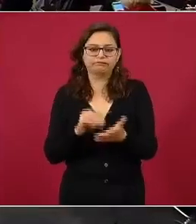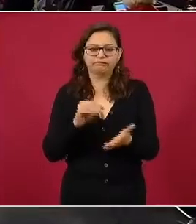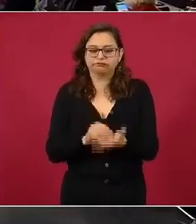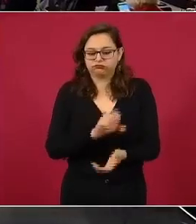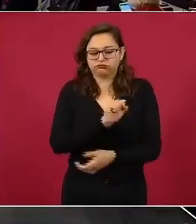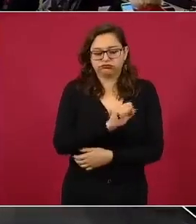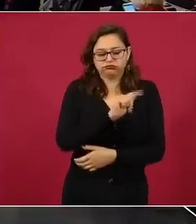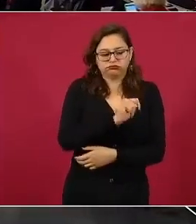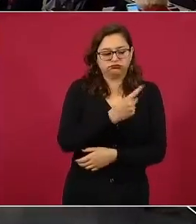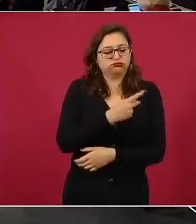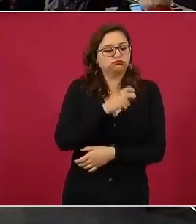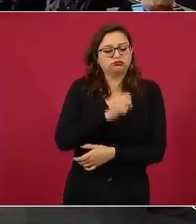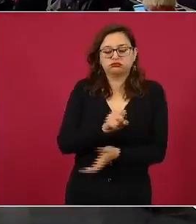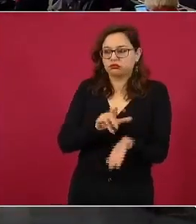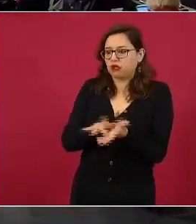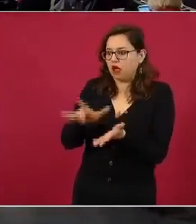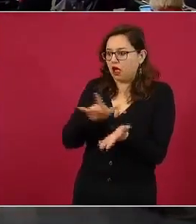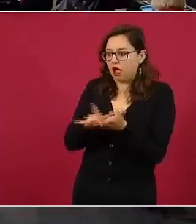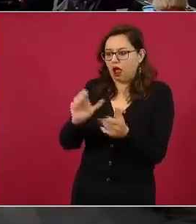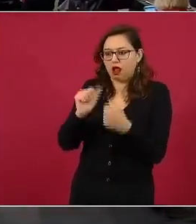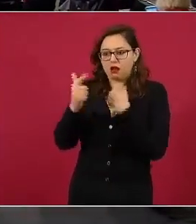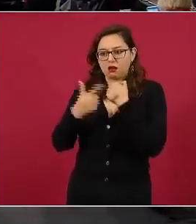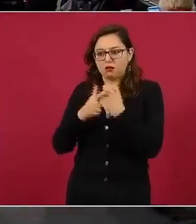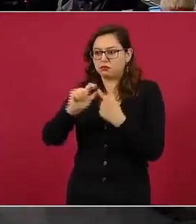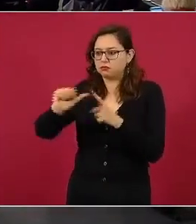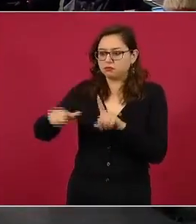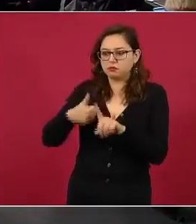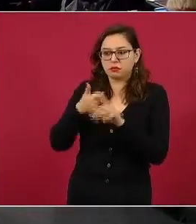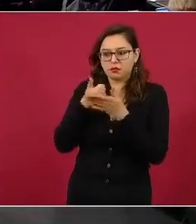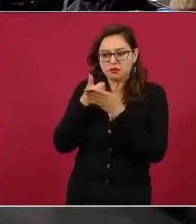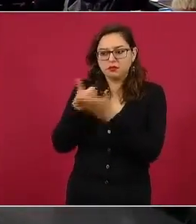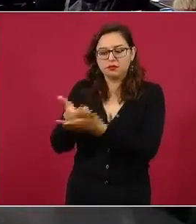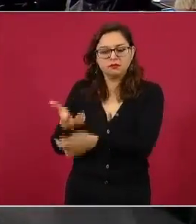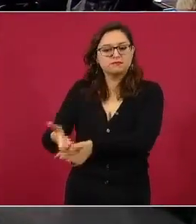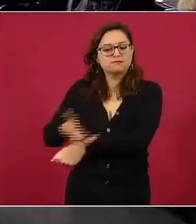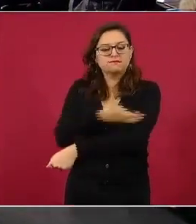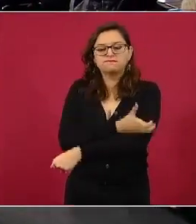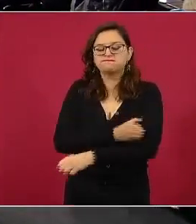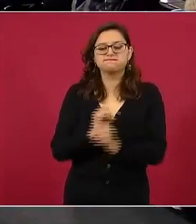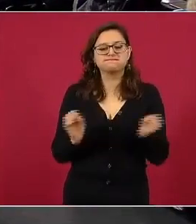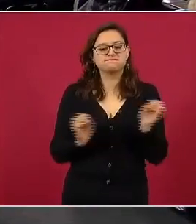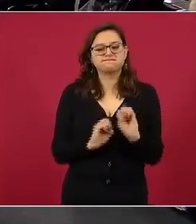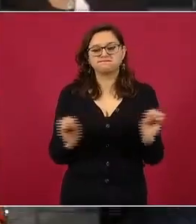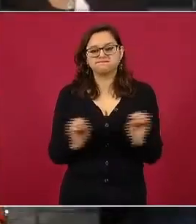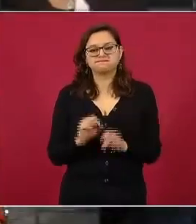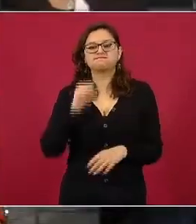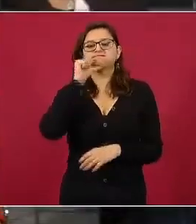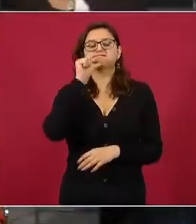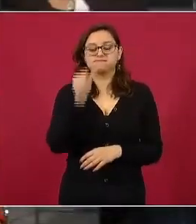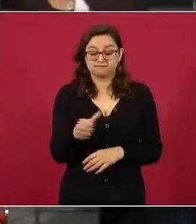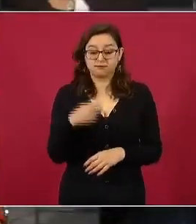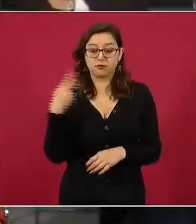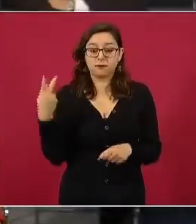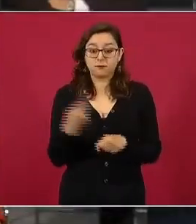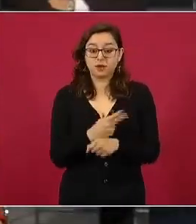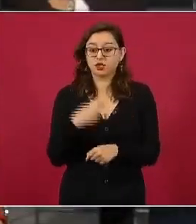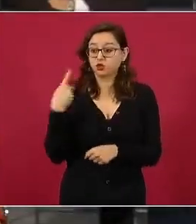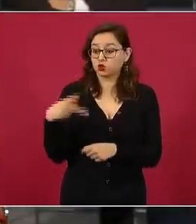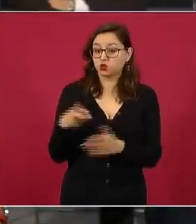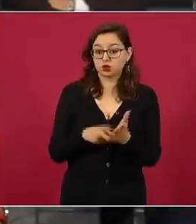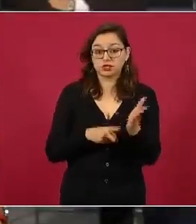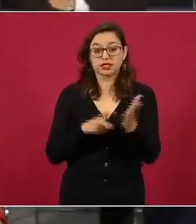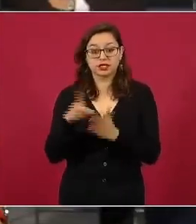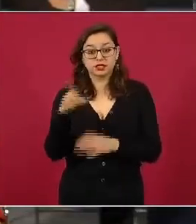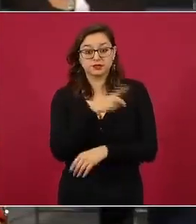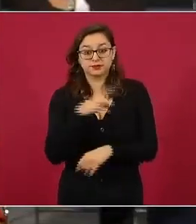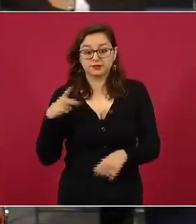aportado bastante en cuestión de apoyarlos, de acompañamiento, pues como sus derechos también pudieran estar siendo